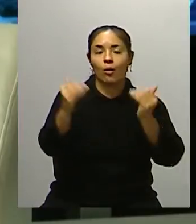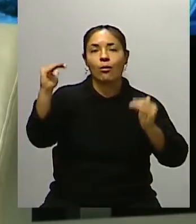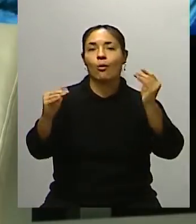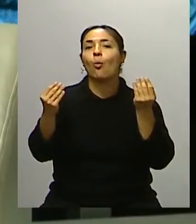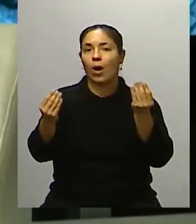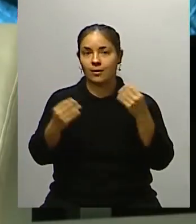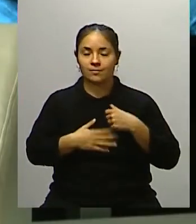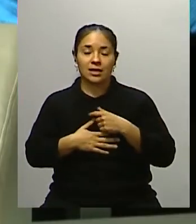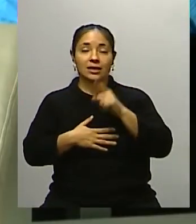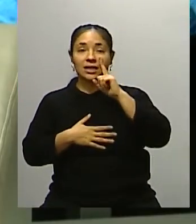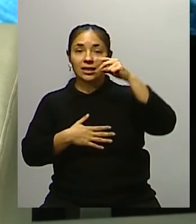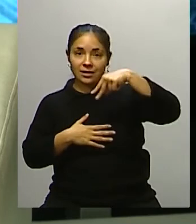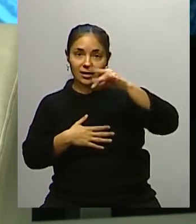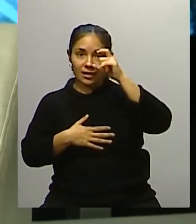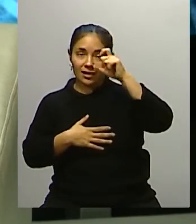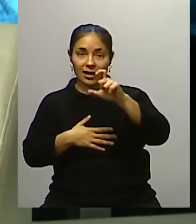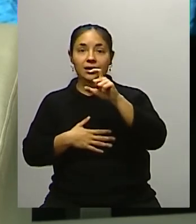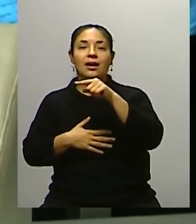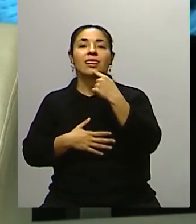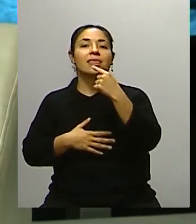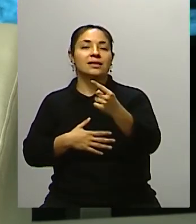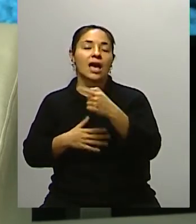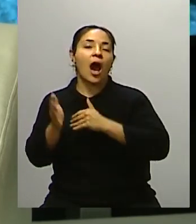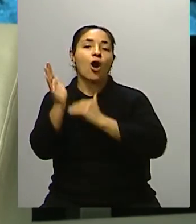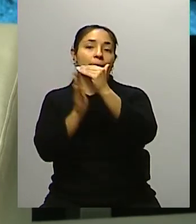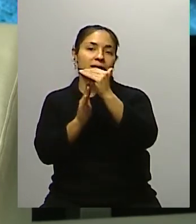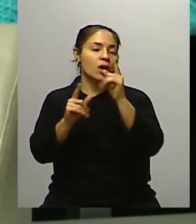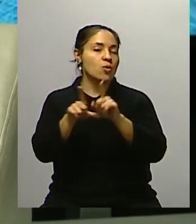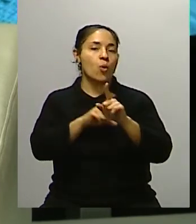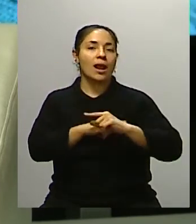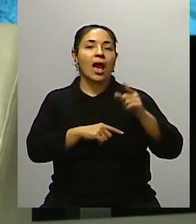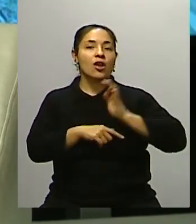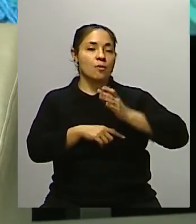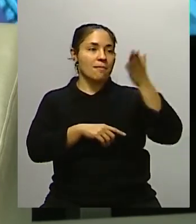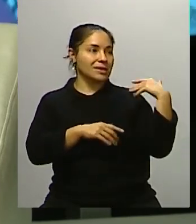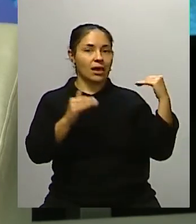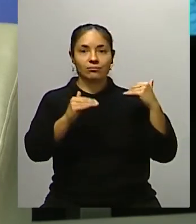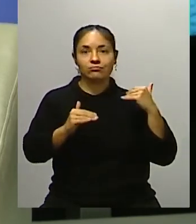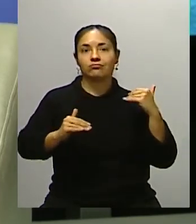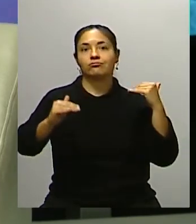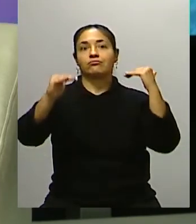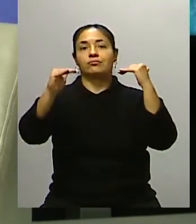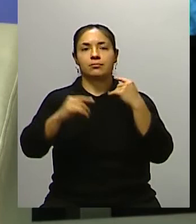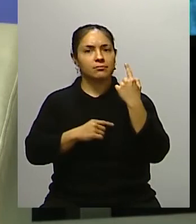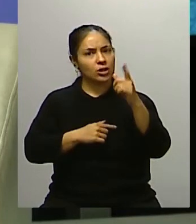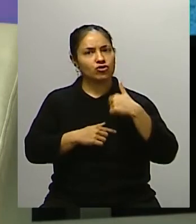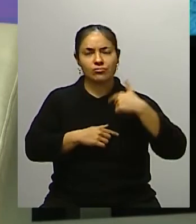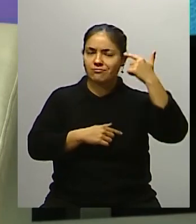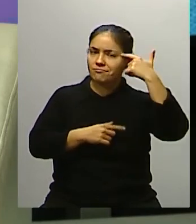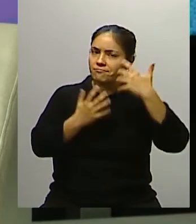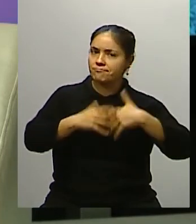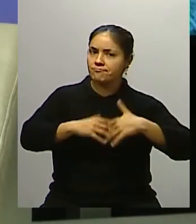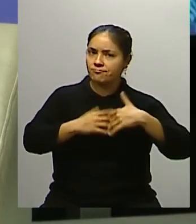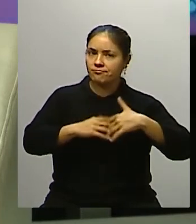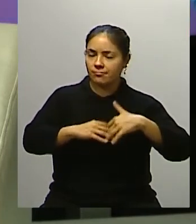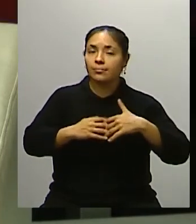de empleo ha aumentado en comparación al mismo periodo del año pasado. Pero particularmente lo que yo considero al respecto